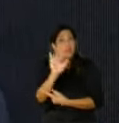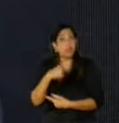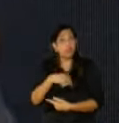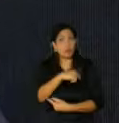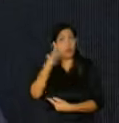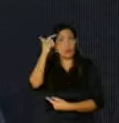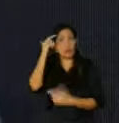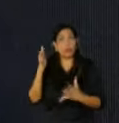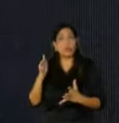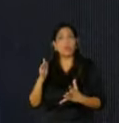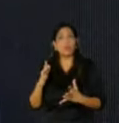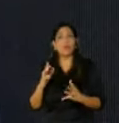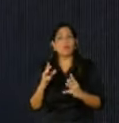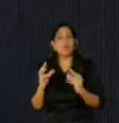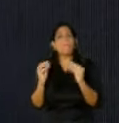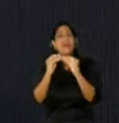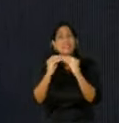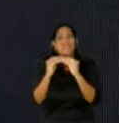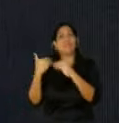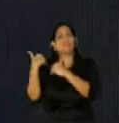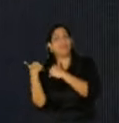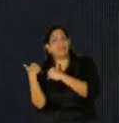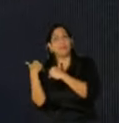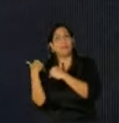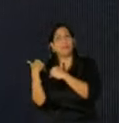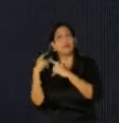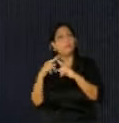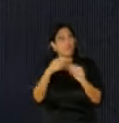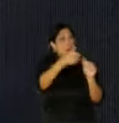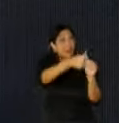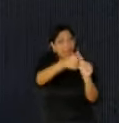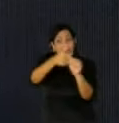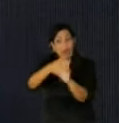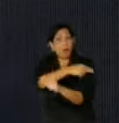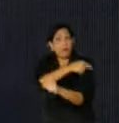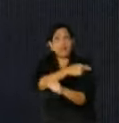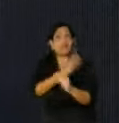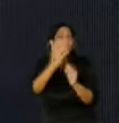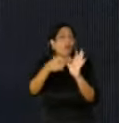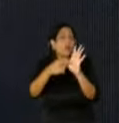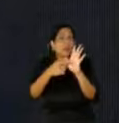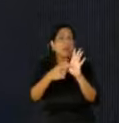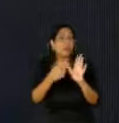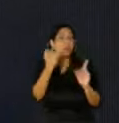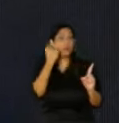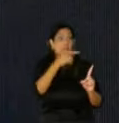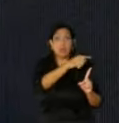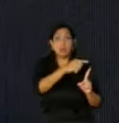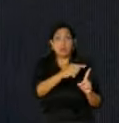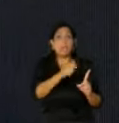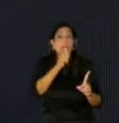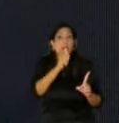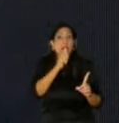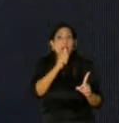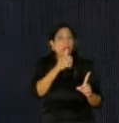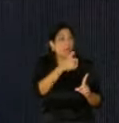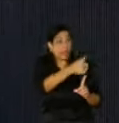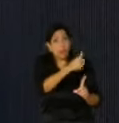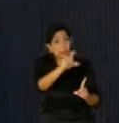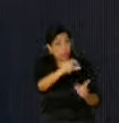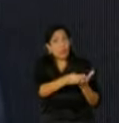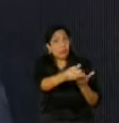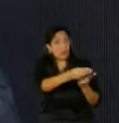responsabilidad mayor. Los hospitales en su marco de referencia privado sí son entidades privadas con fines de lucro y tienen que hacer sus gestiones para conseguir sus